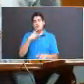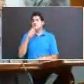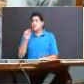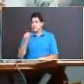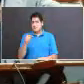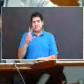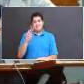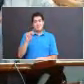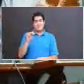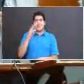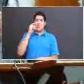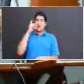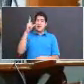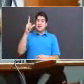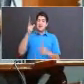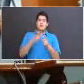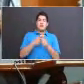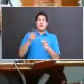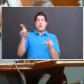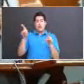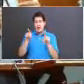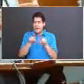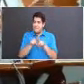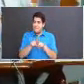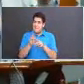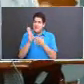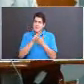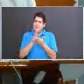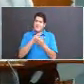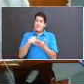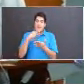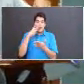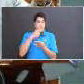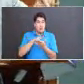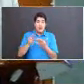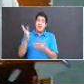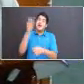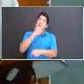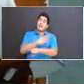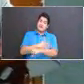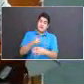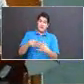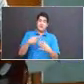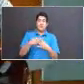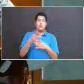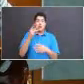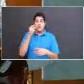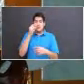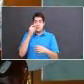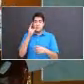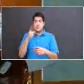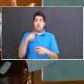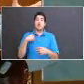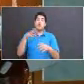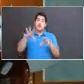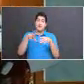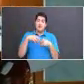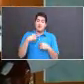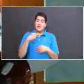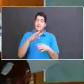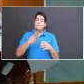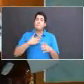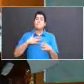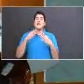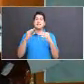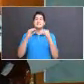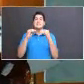mismo, con la misma Biblia que yo leía, ya cuando Él entró me dijo, esto es así, esto es acá, esto es acá. Y yo dije,